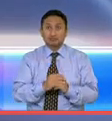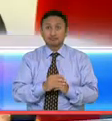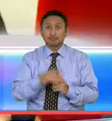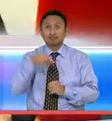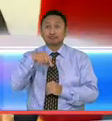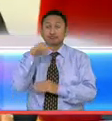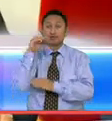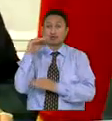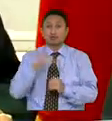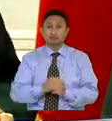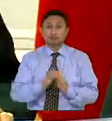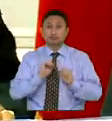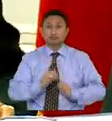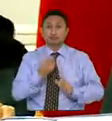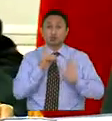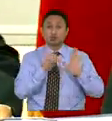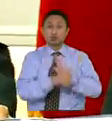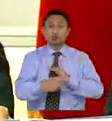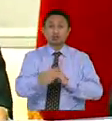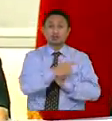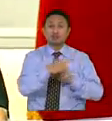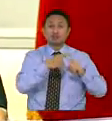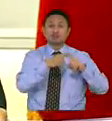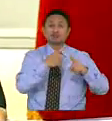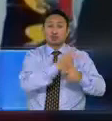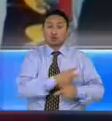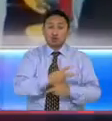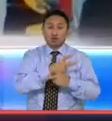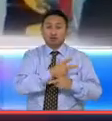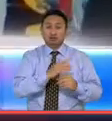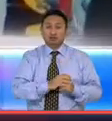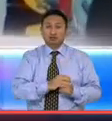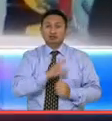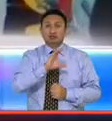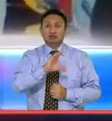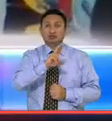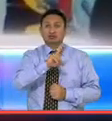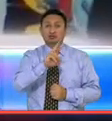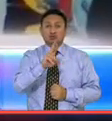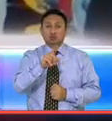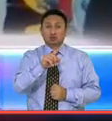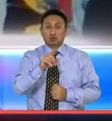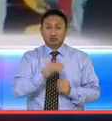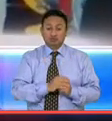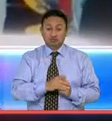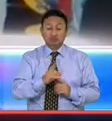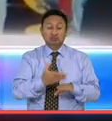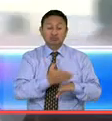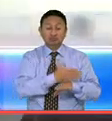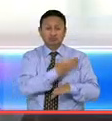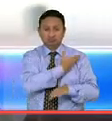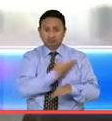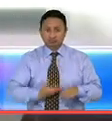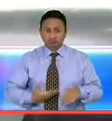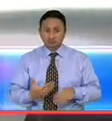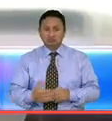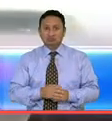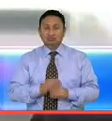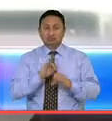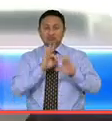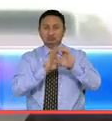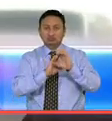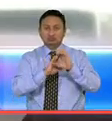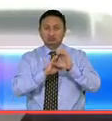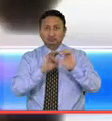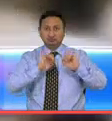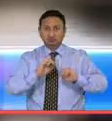Ecuador. La denuncia de calumnia la efectuó su ex compañero Cristian Cruz, en esa época presidente del Consejo de Participación, al